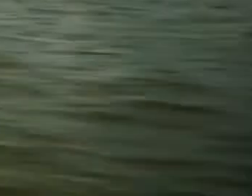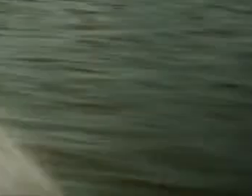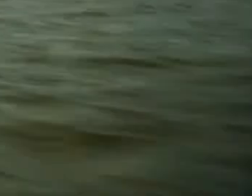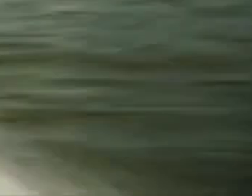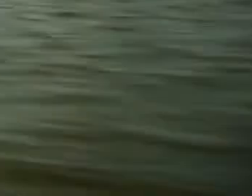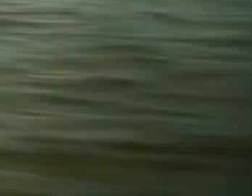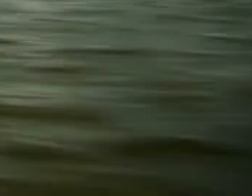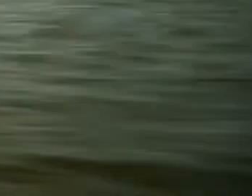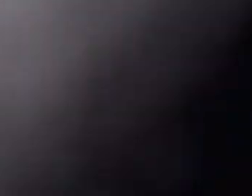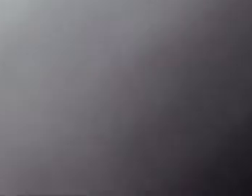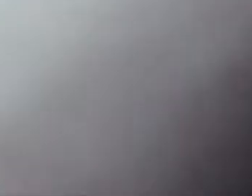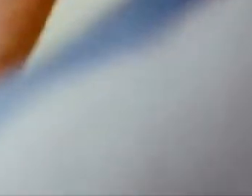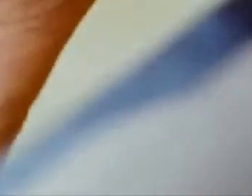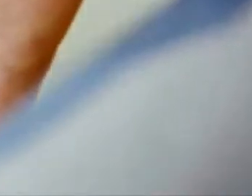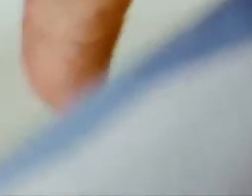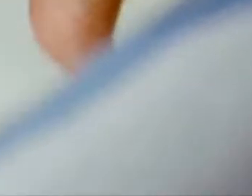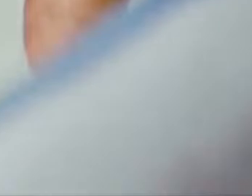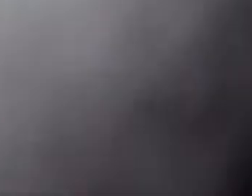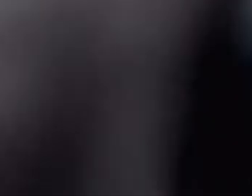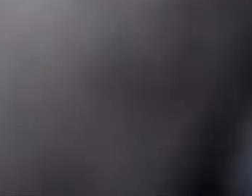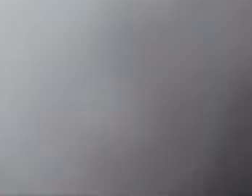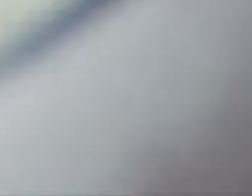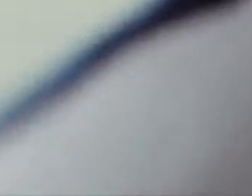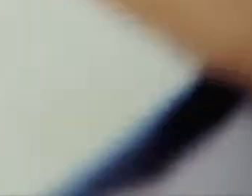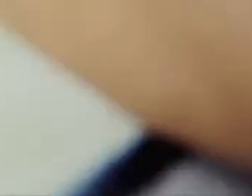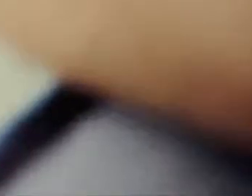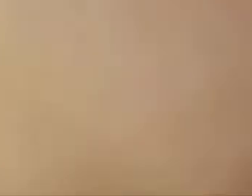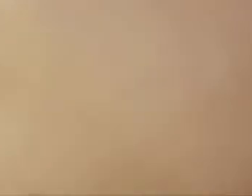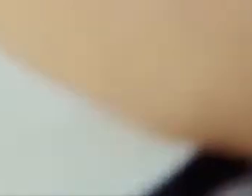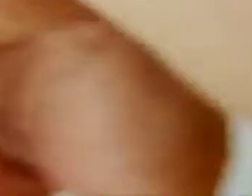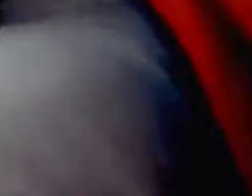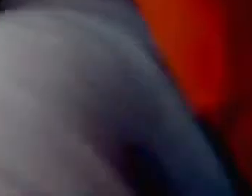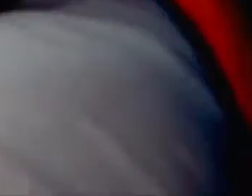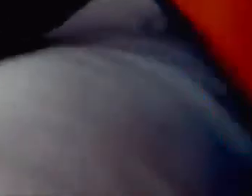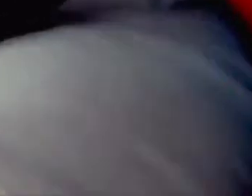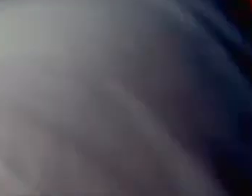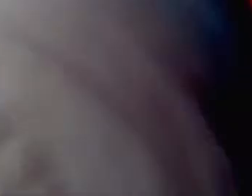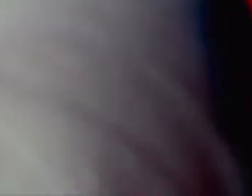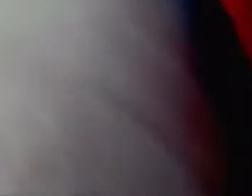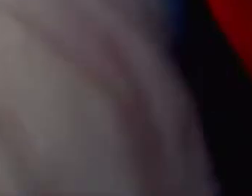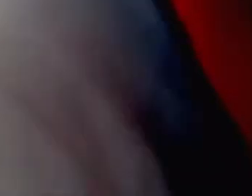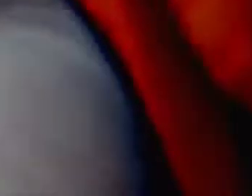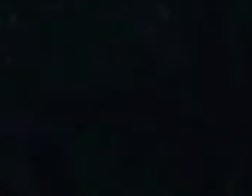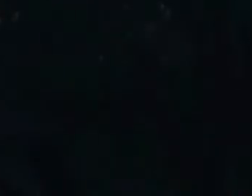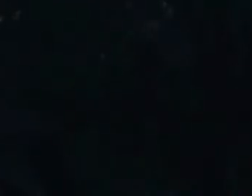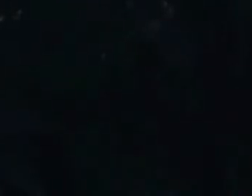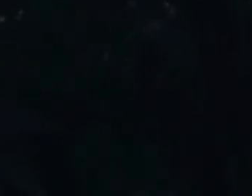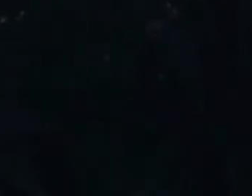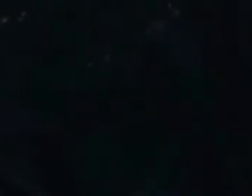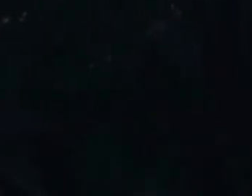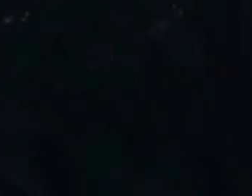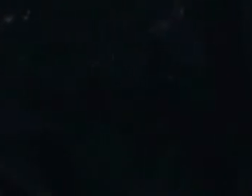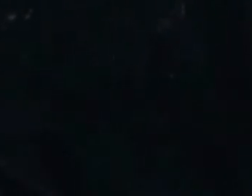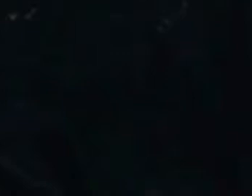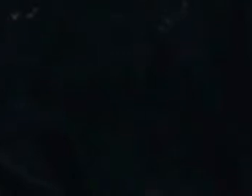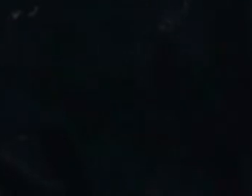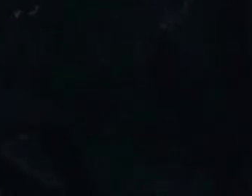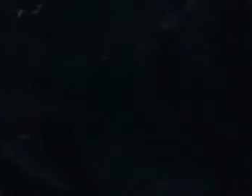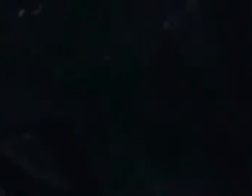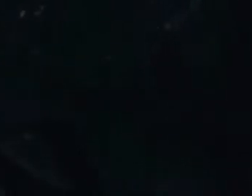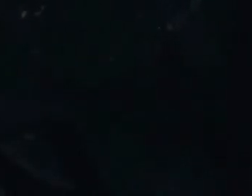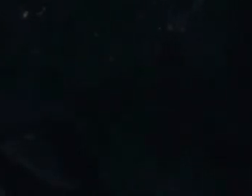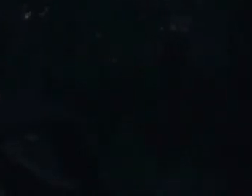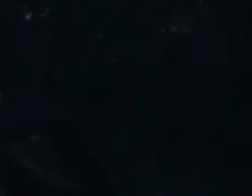La protección asegurará que nosotros podamos felizmente algún día entendernos a nosotros mismos. Porque es nuestro deber como científicos